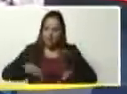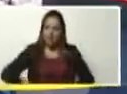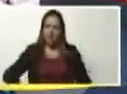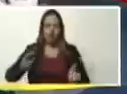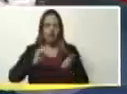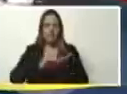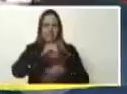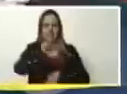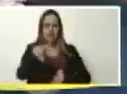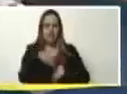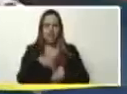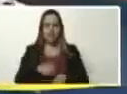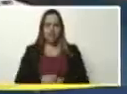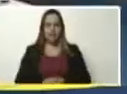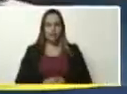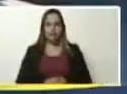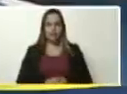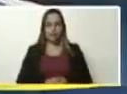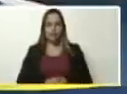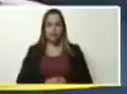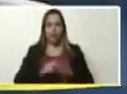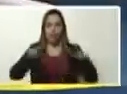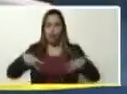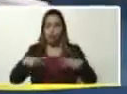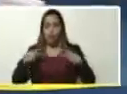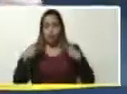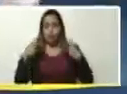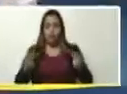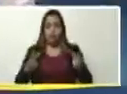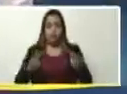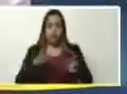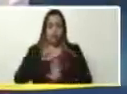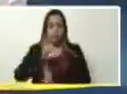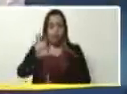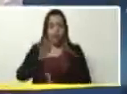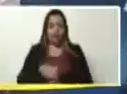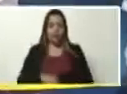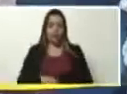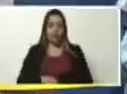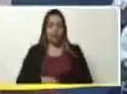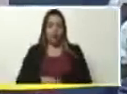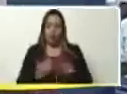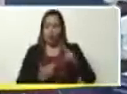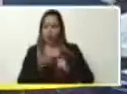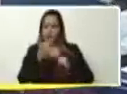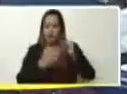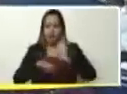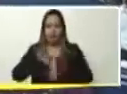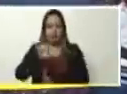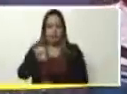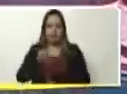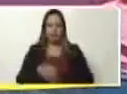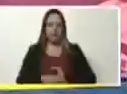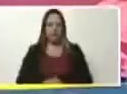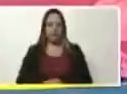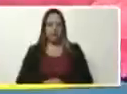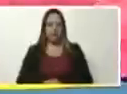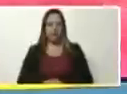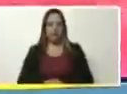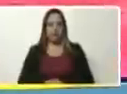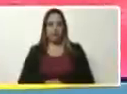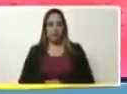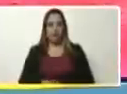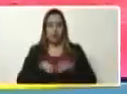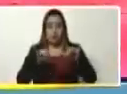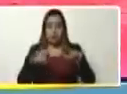renacimiento nacional, de la recuperación de la patria, de la reconstrucción de la patria. Por eso